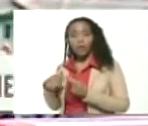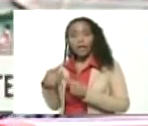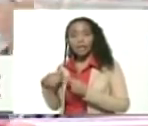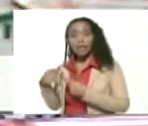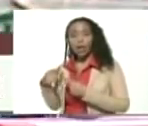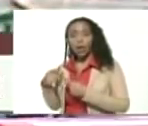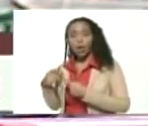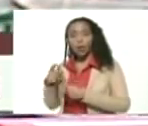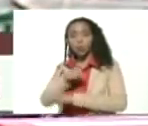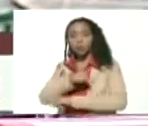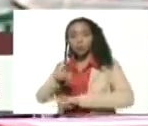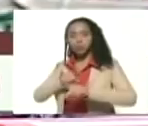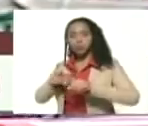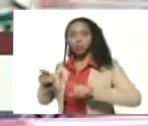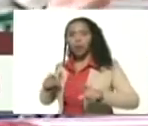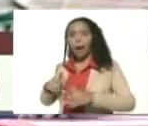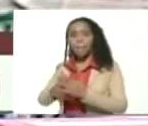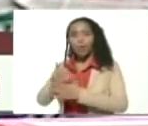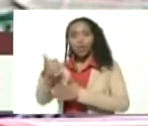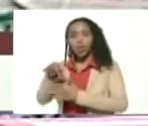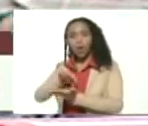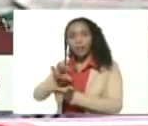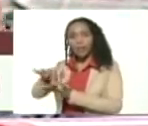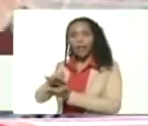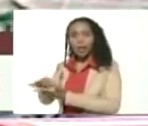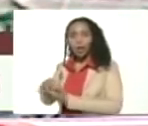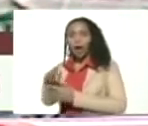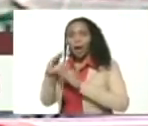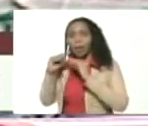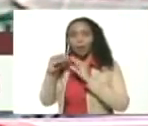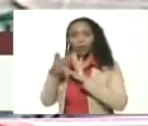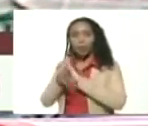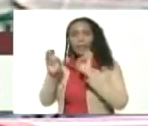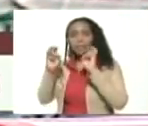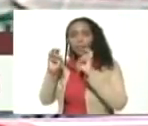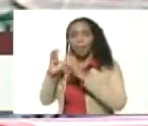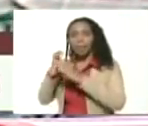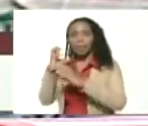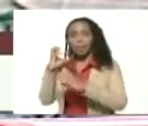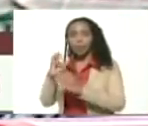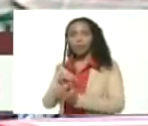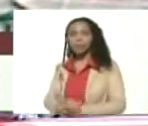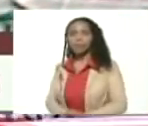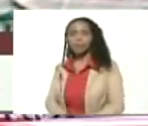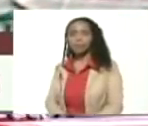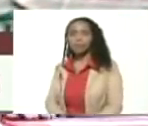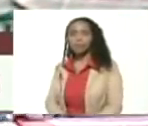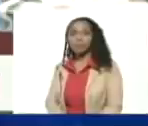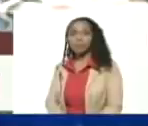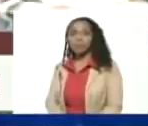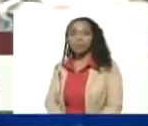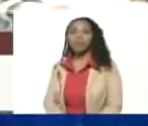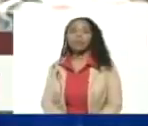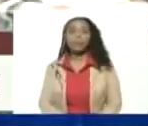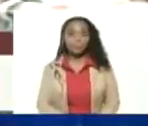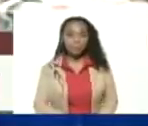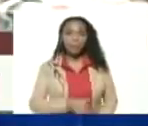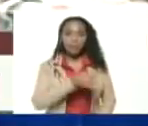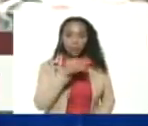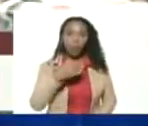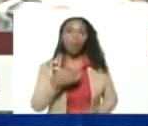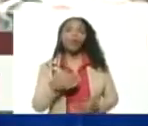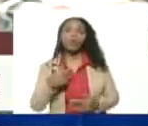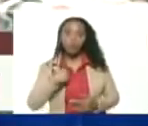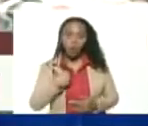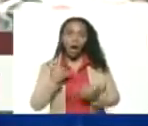sean dirigidos a proyectos estratégicos, como bien usted lo habló, en el área del transporte, por ejemplo. Correcto. Procedo